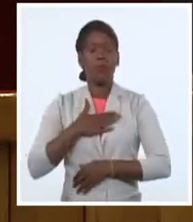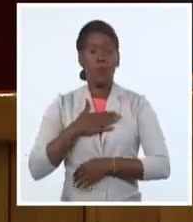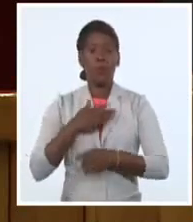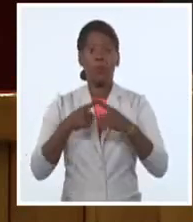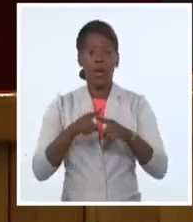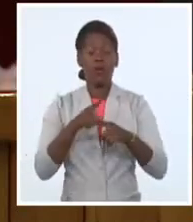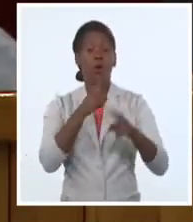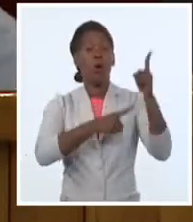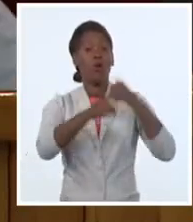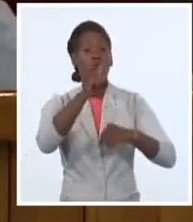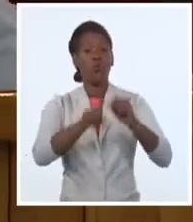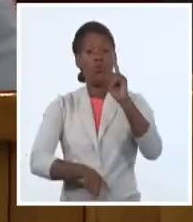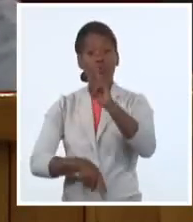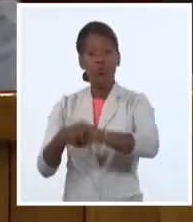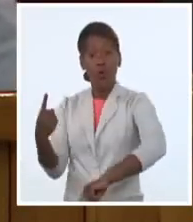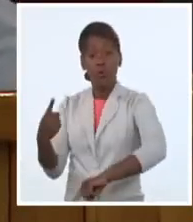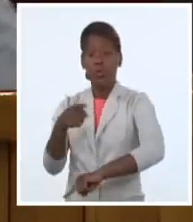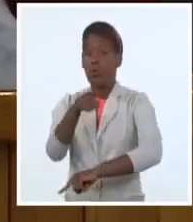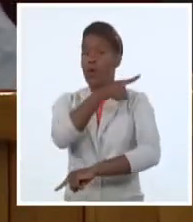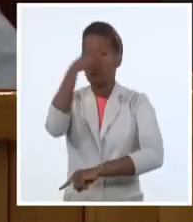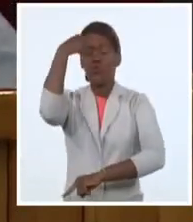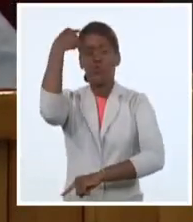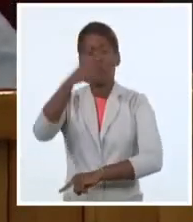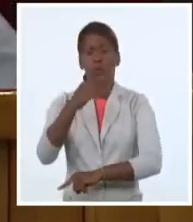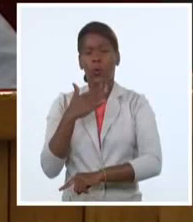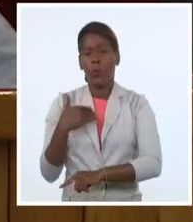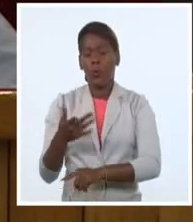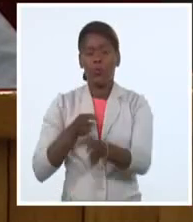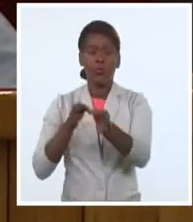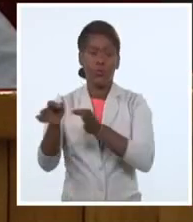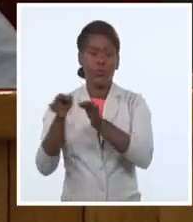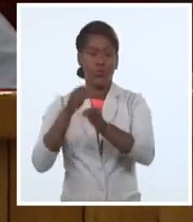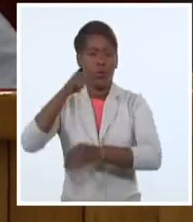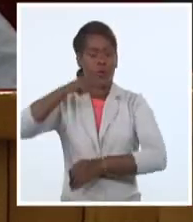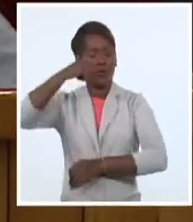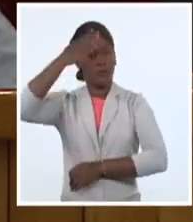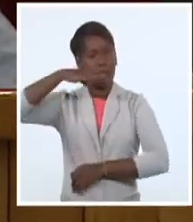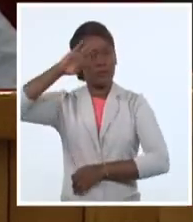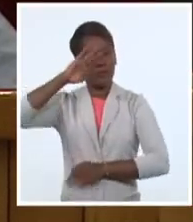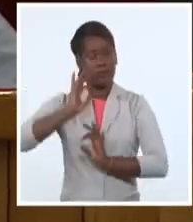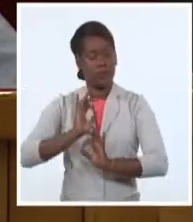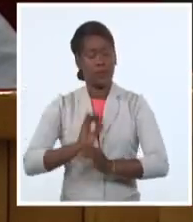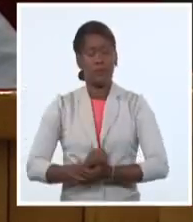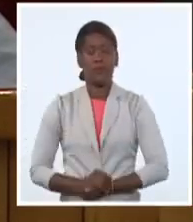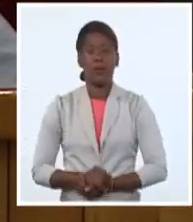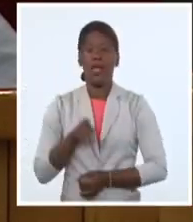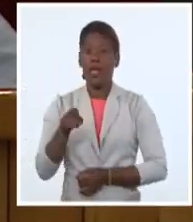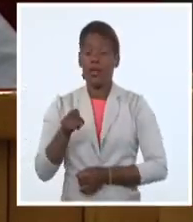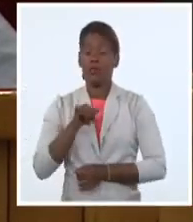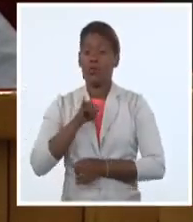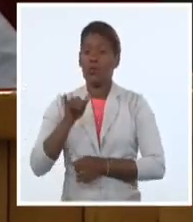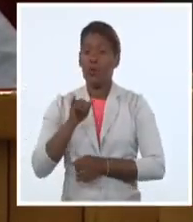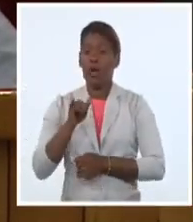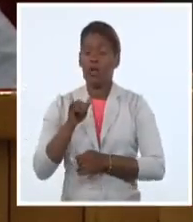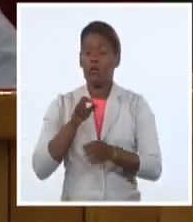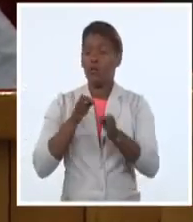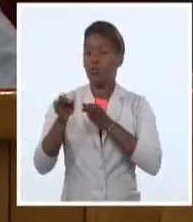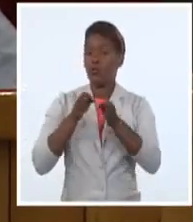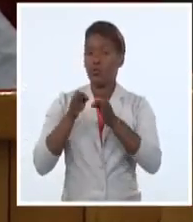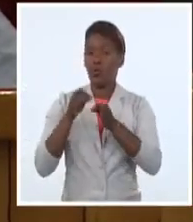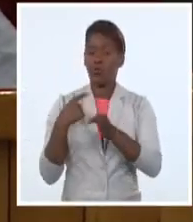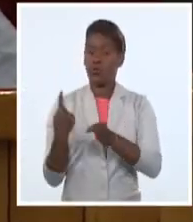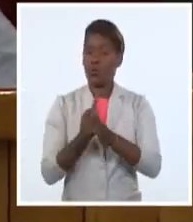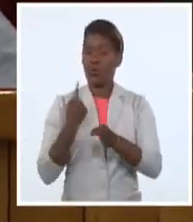atacado por quienes lo desconocen o temen a su ejemplo, constituye el fundamento y la esencia del